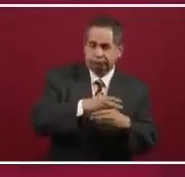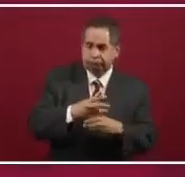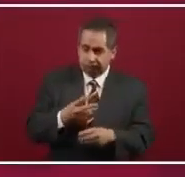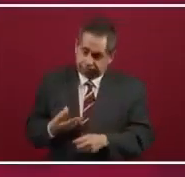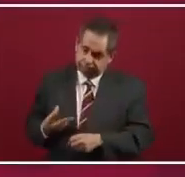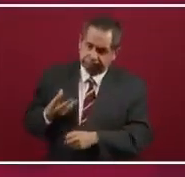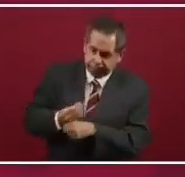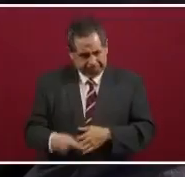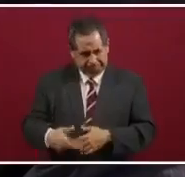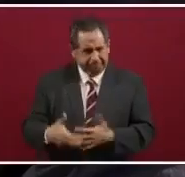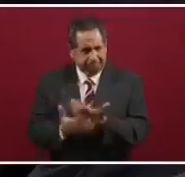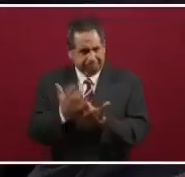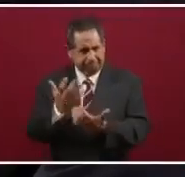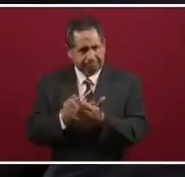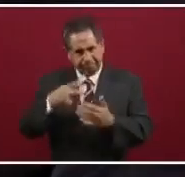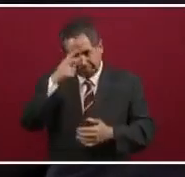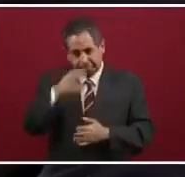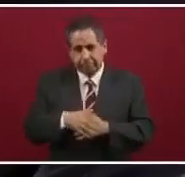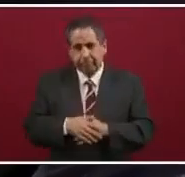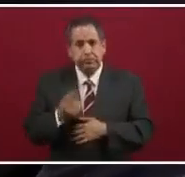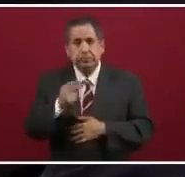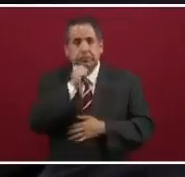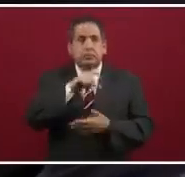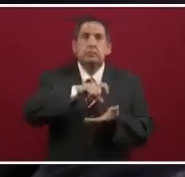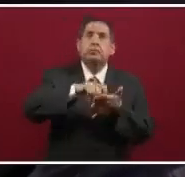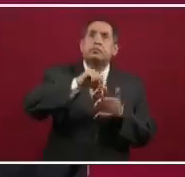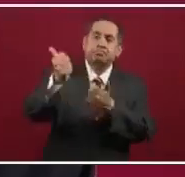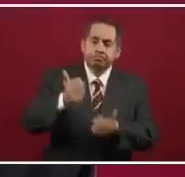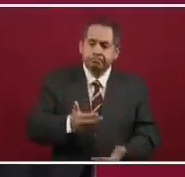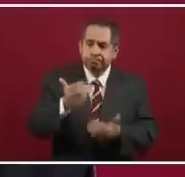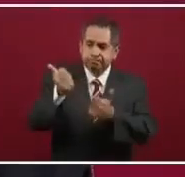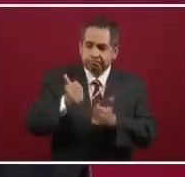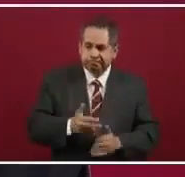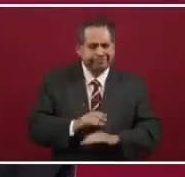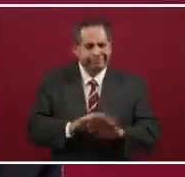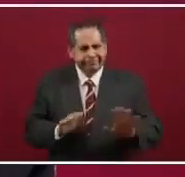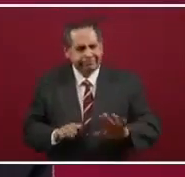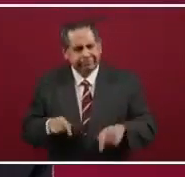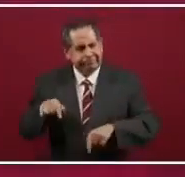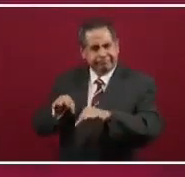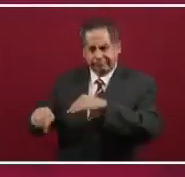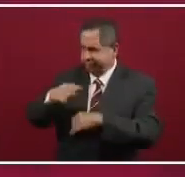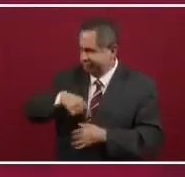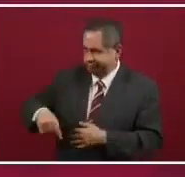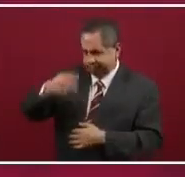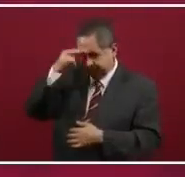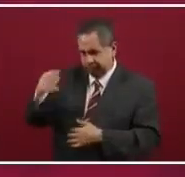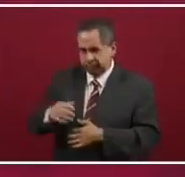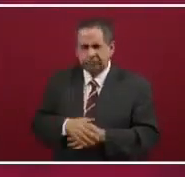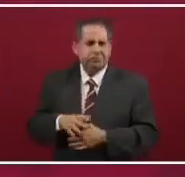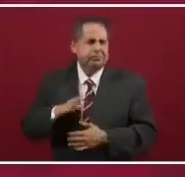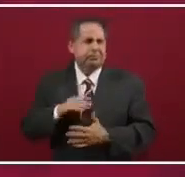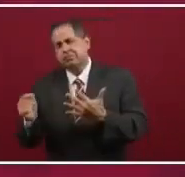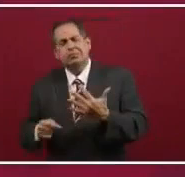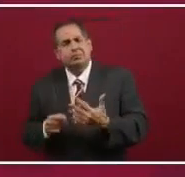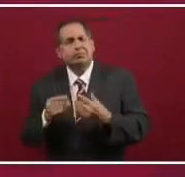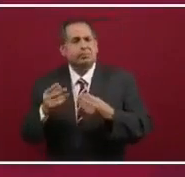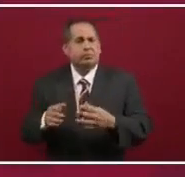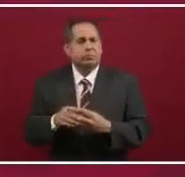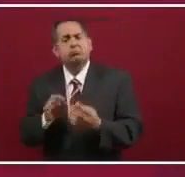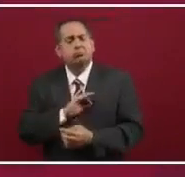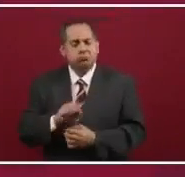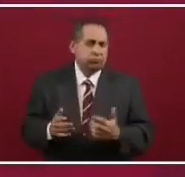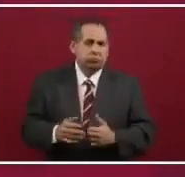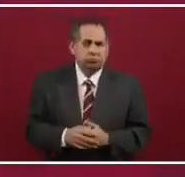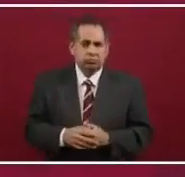a nuestras materias primas, y no comprar la gasolina en el extranjero, que haya empleos en el país. Hay opciones, hay muchas